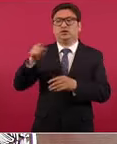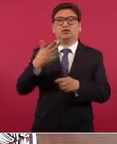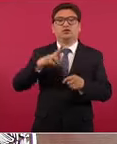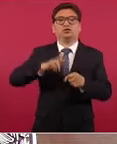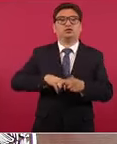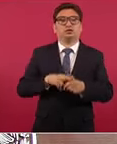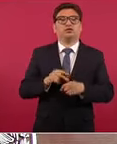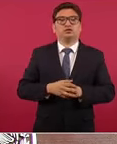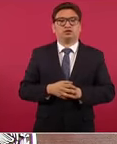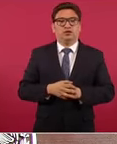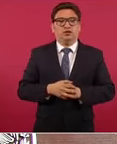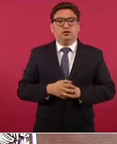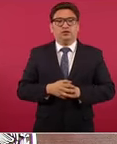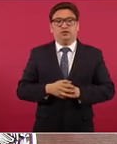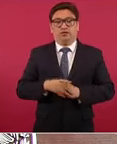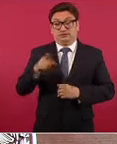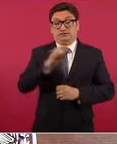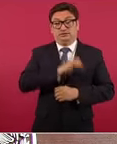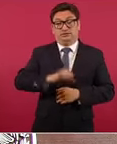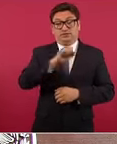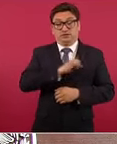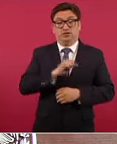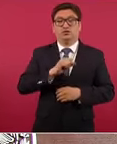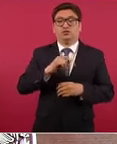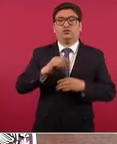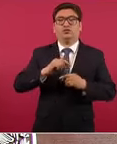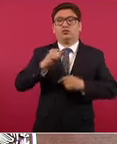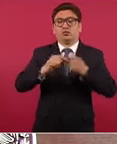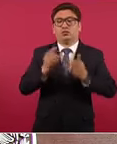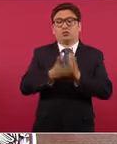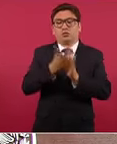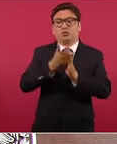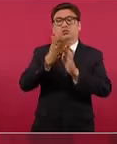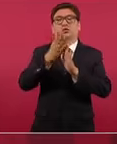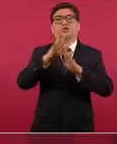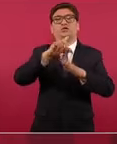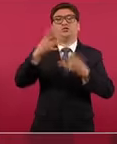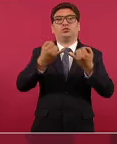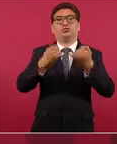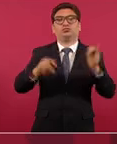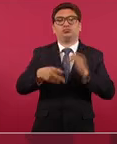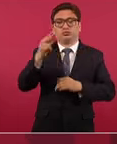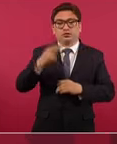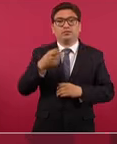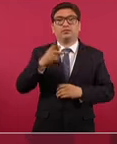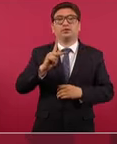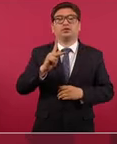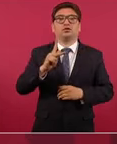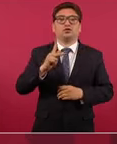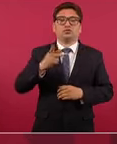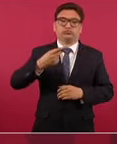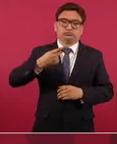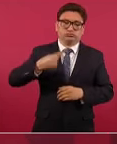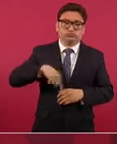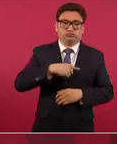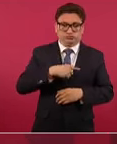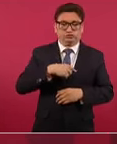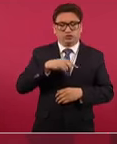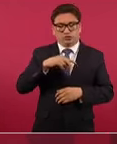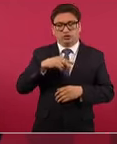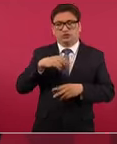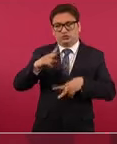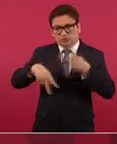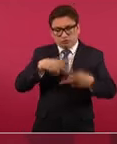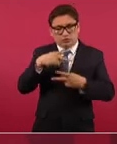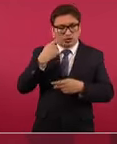de salud que se empezó a hacer sin agua incluso lo que nosotros estuvimos hemos estado